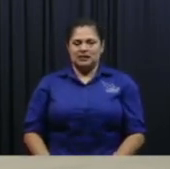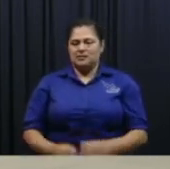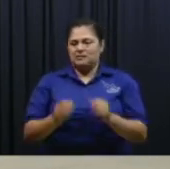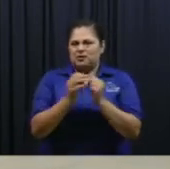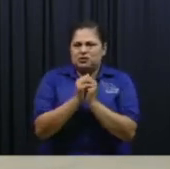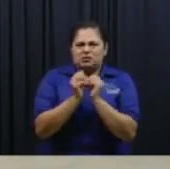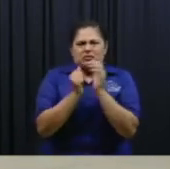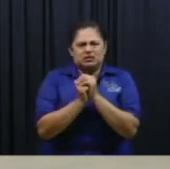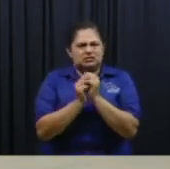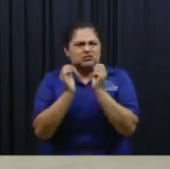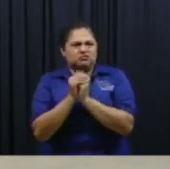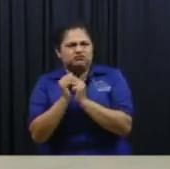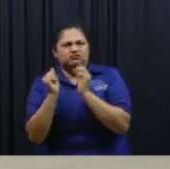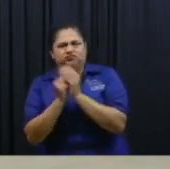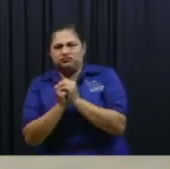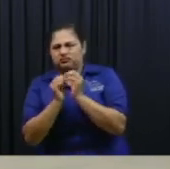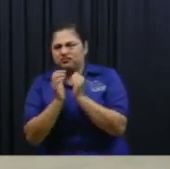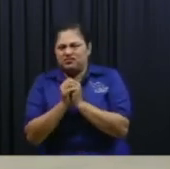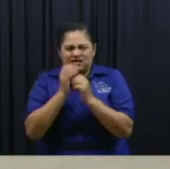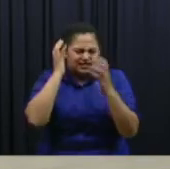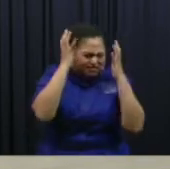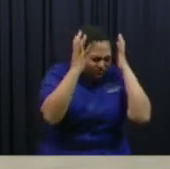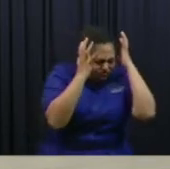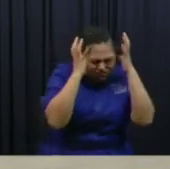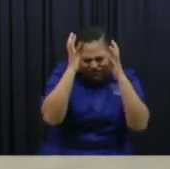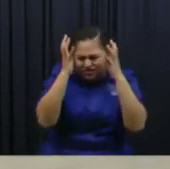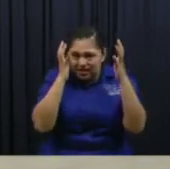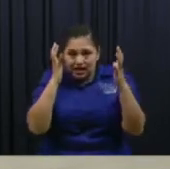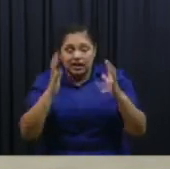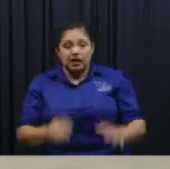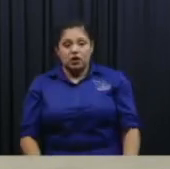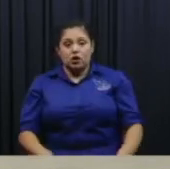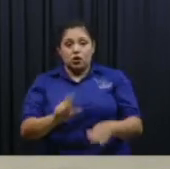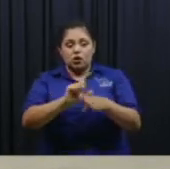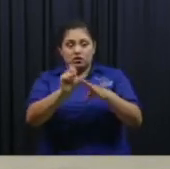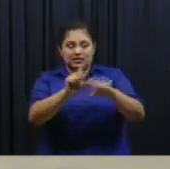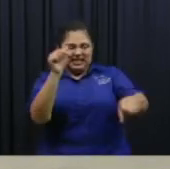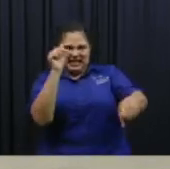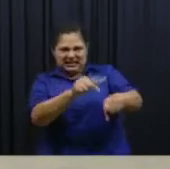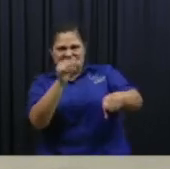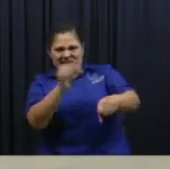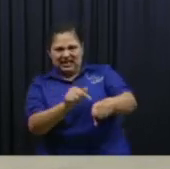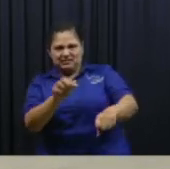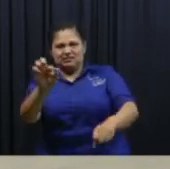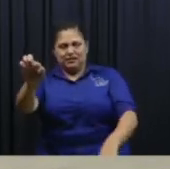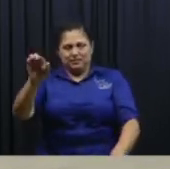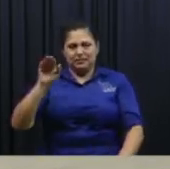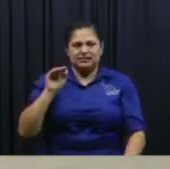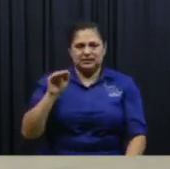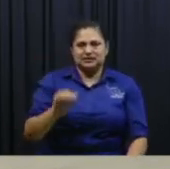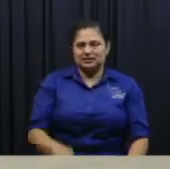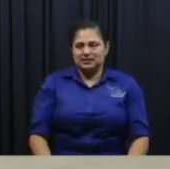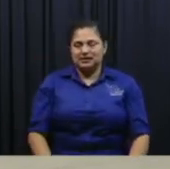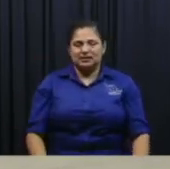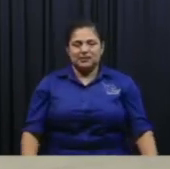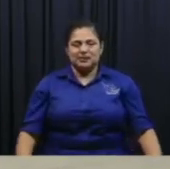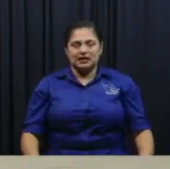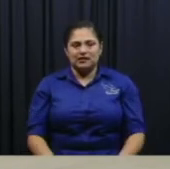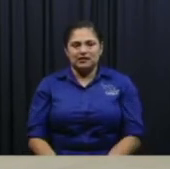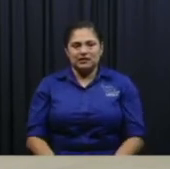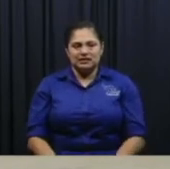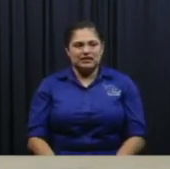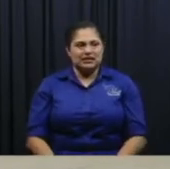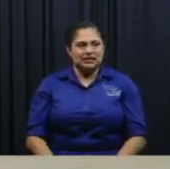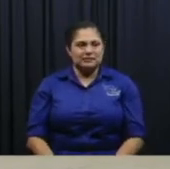preocupación la incertidumbre son cosas que atacan la paz y ahora viene Dios y lo primero que